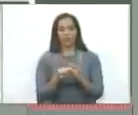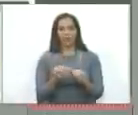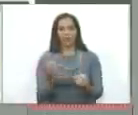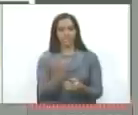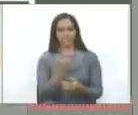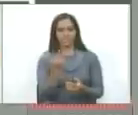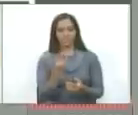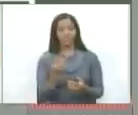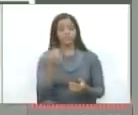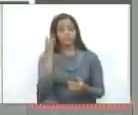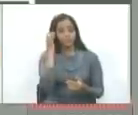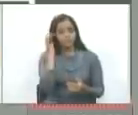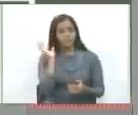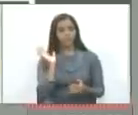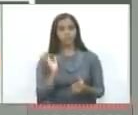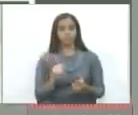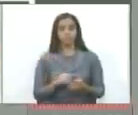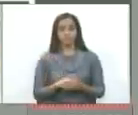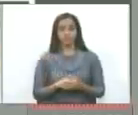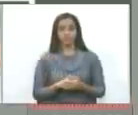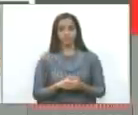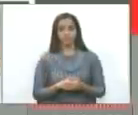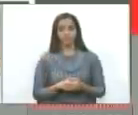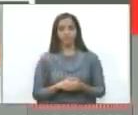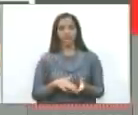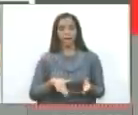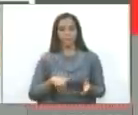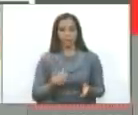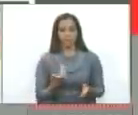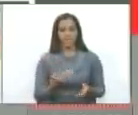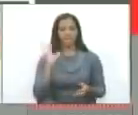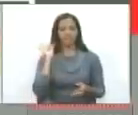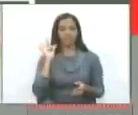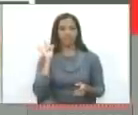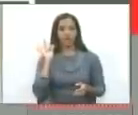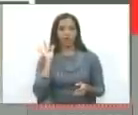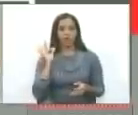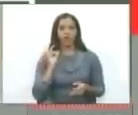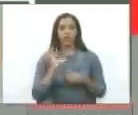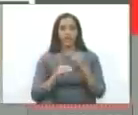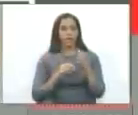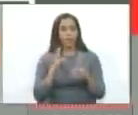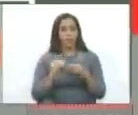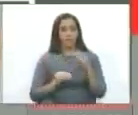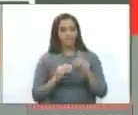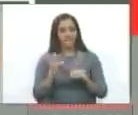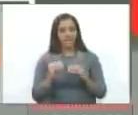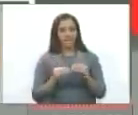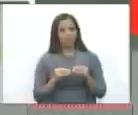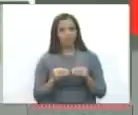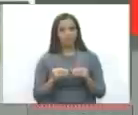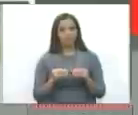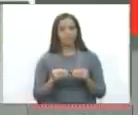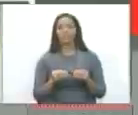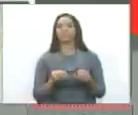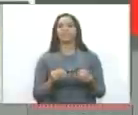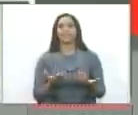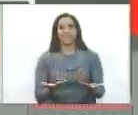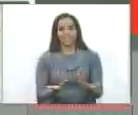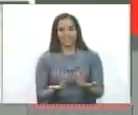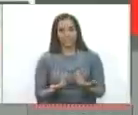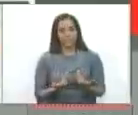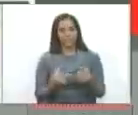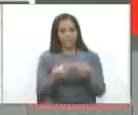Y creo que es una gran posibilidad en estos foros, lo que hemos conversado, pues, que se convierta en un